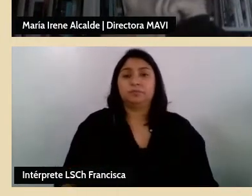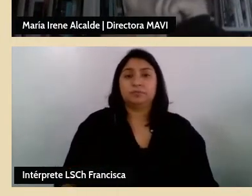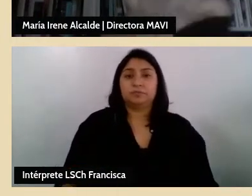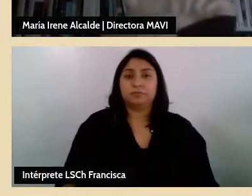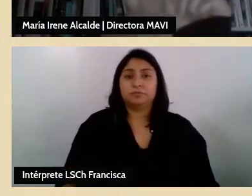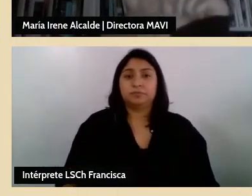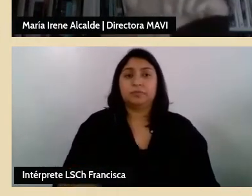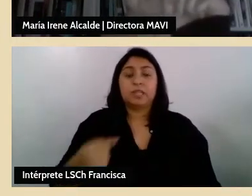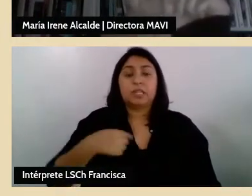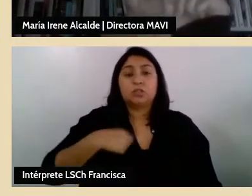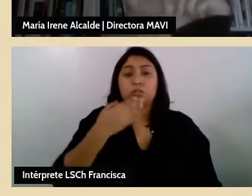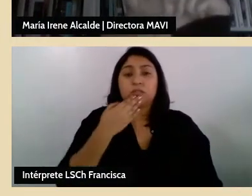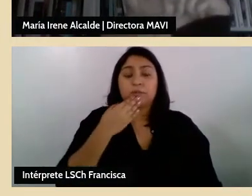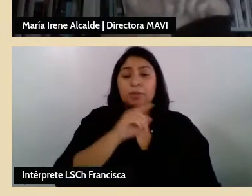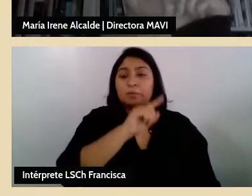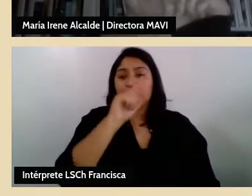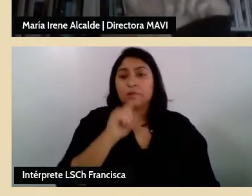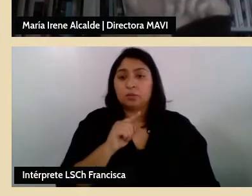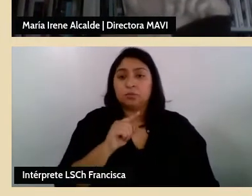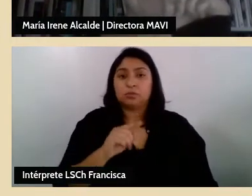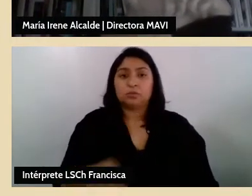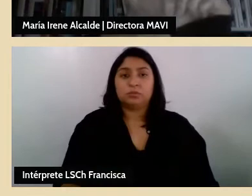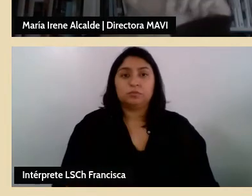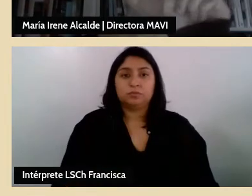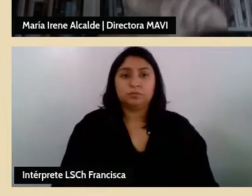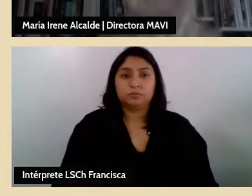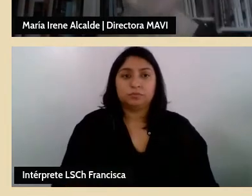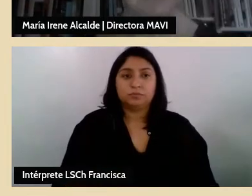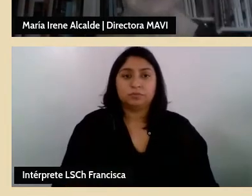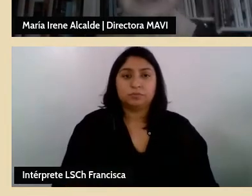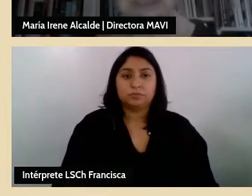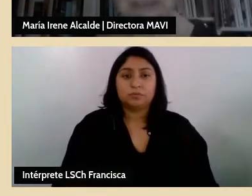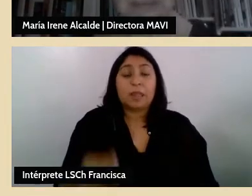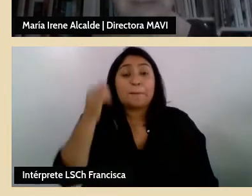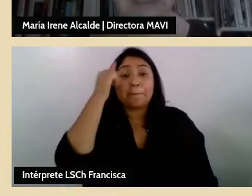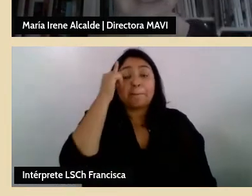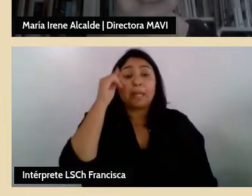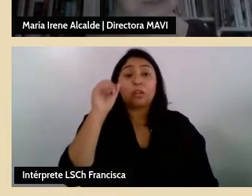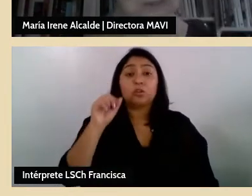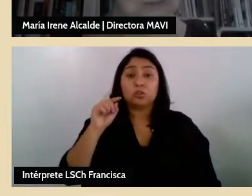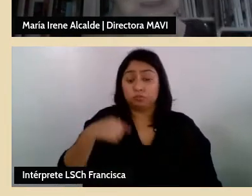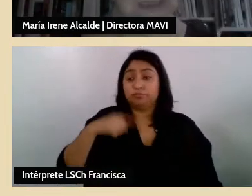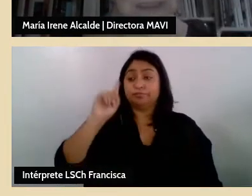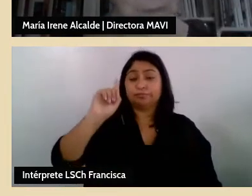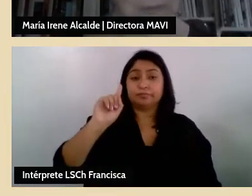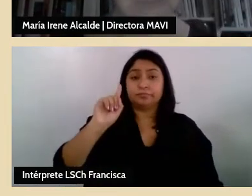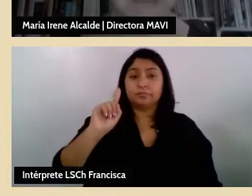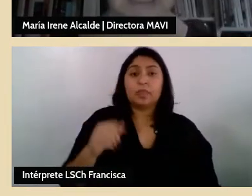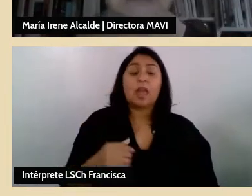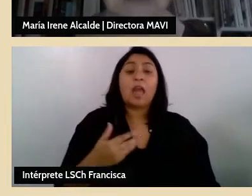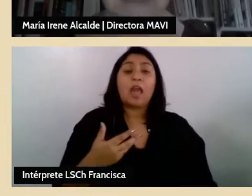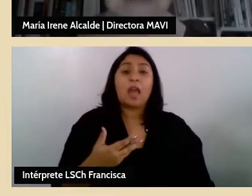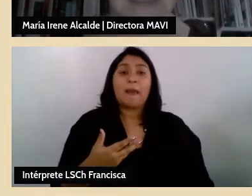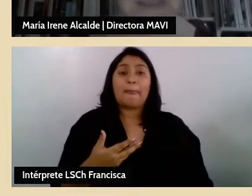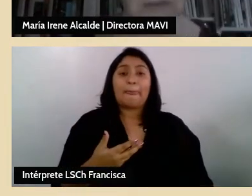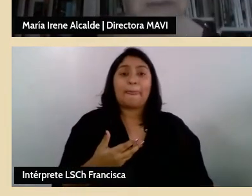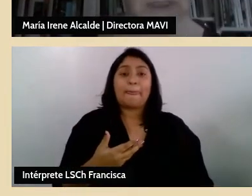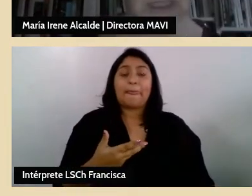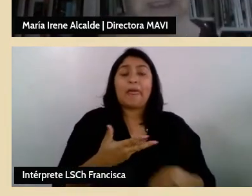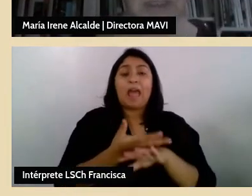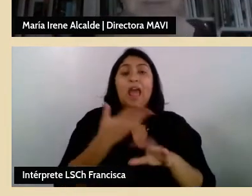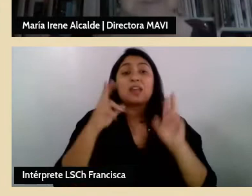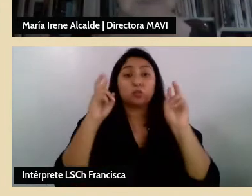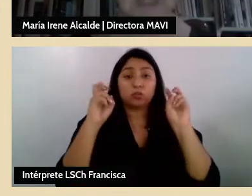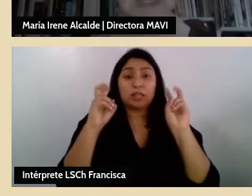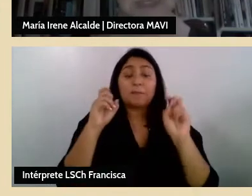pregunto también en ese sentido. Perdona, Sí. hay una cosa que yo quisiera, la última que quisiera decir, que yo